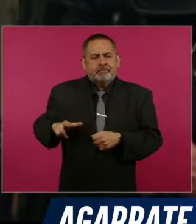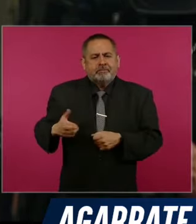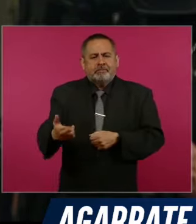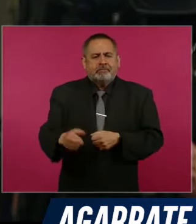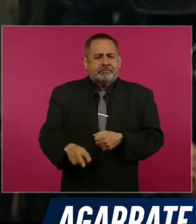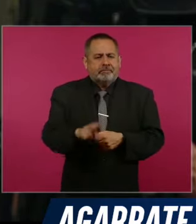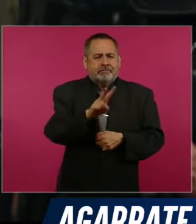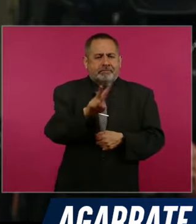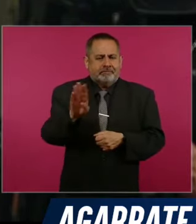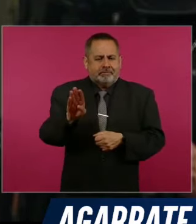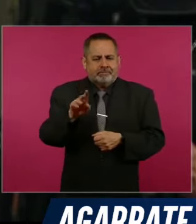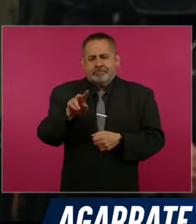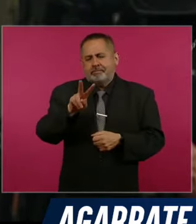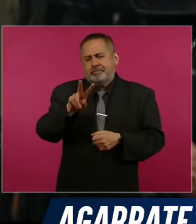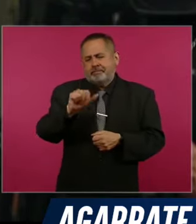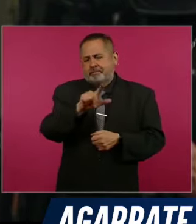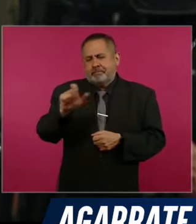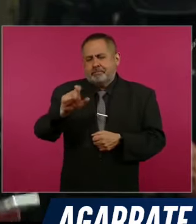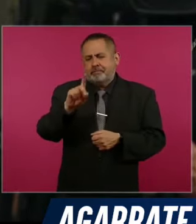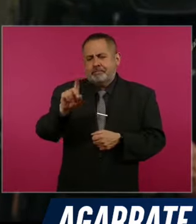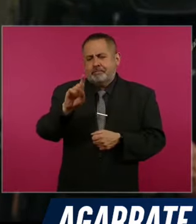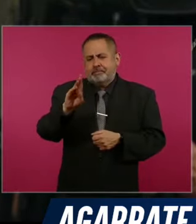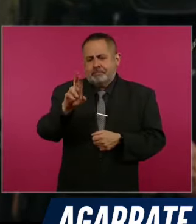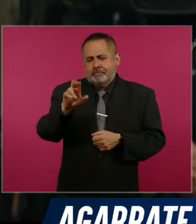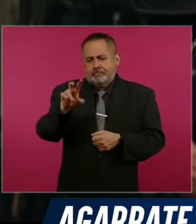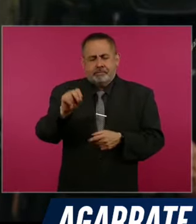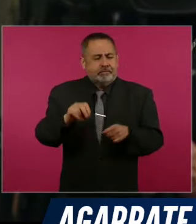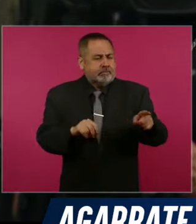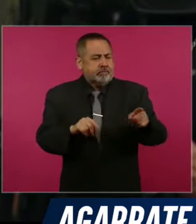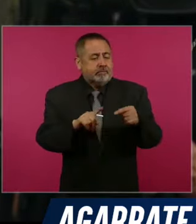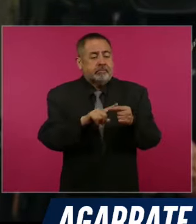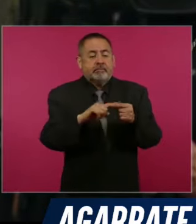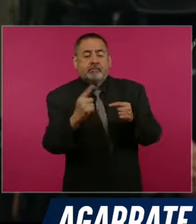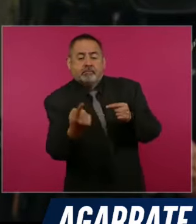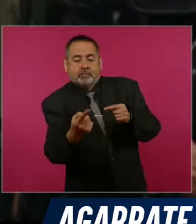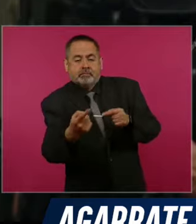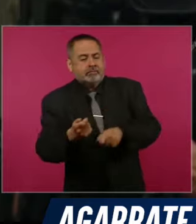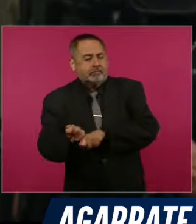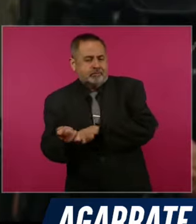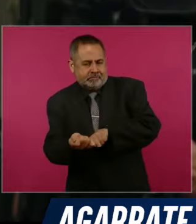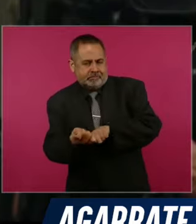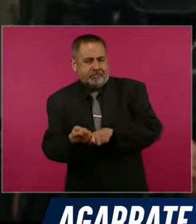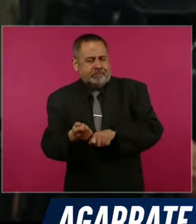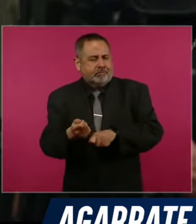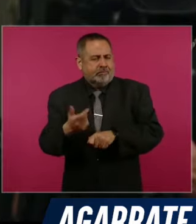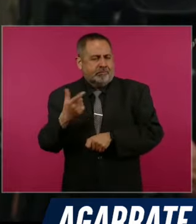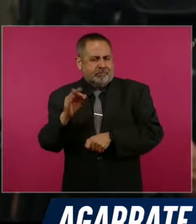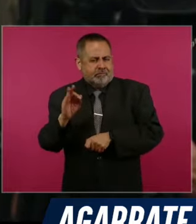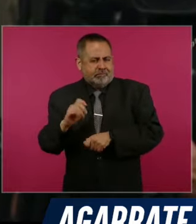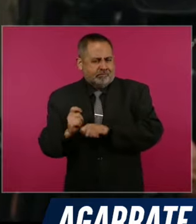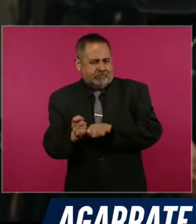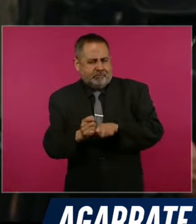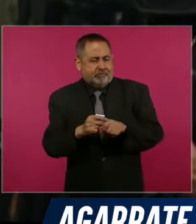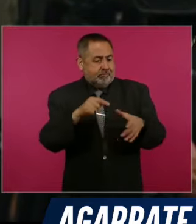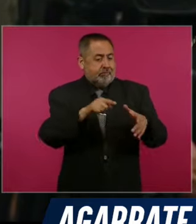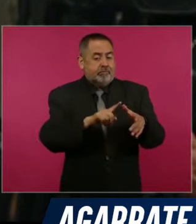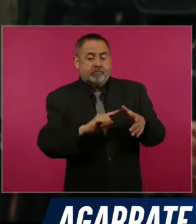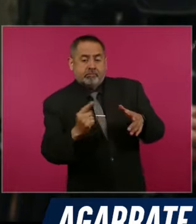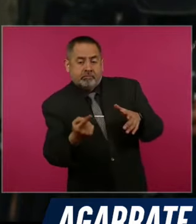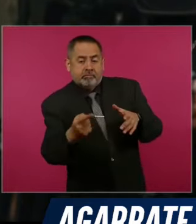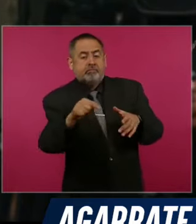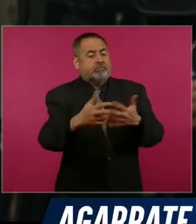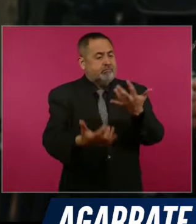y este se está este incendio se ubica justo detrás del club de golf isar un club de golf que ha sido señalado